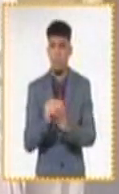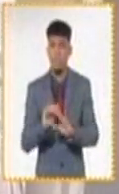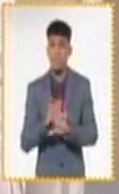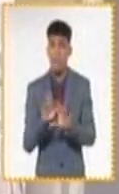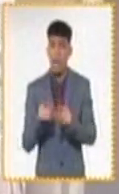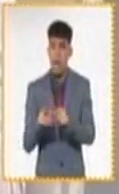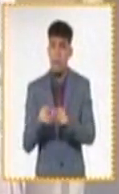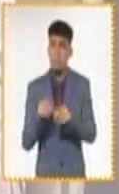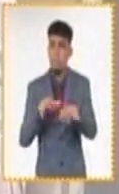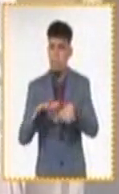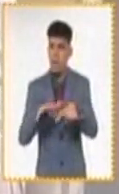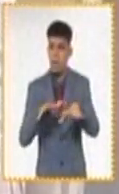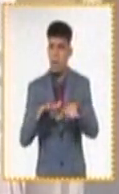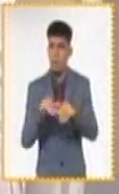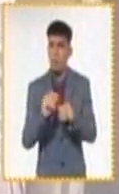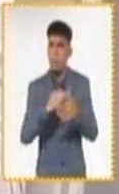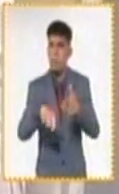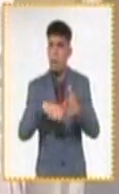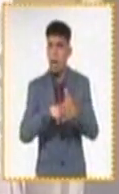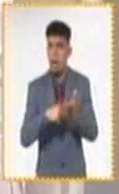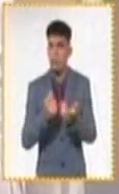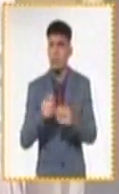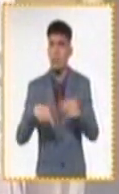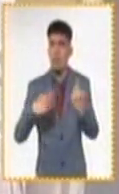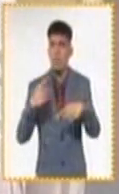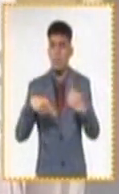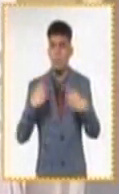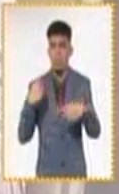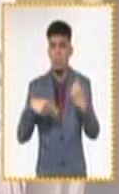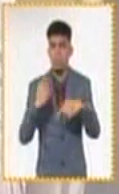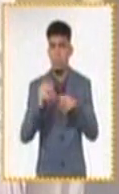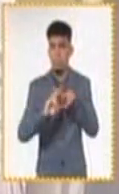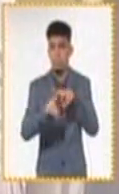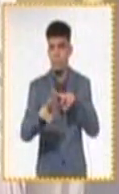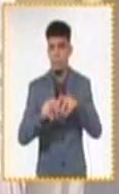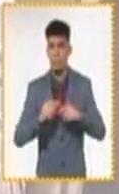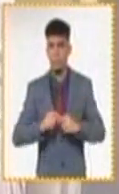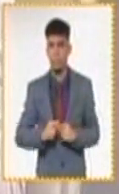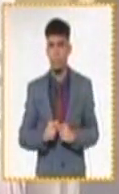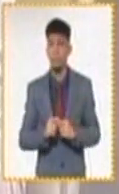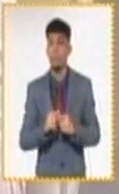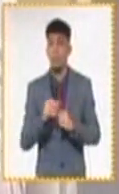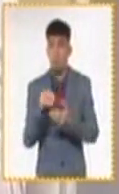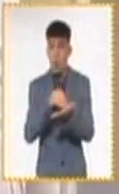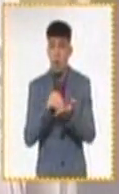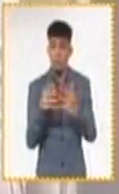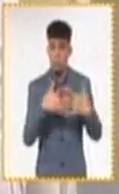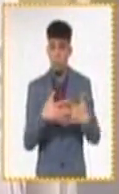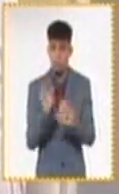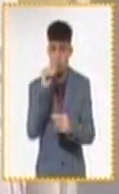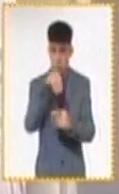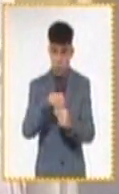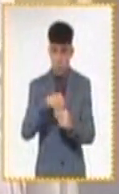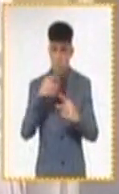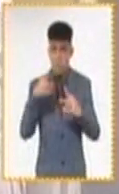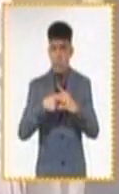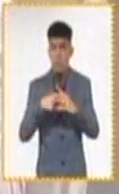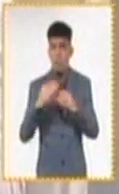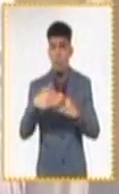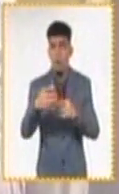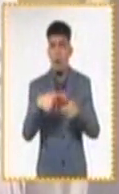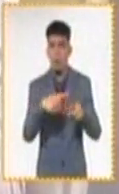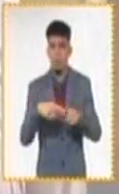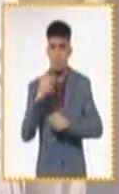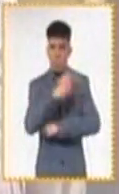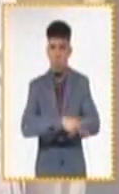estela de devastación a su paso. Interna y externa. Interna y externa. Está profundizando un cisma que